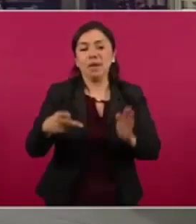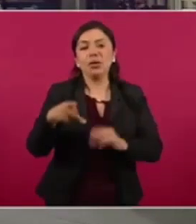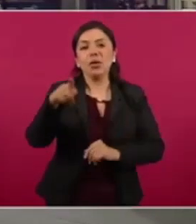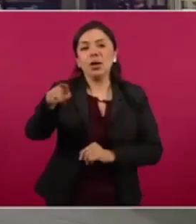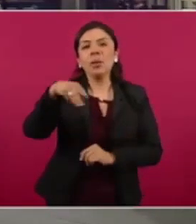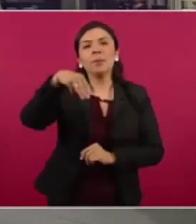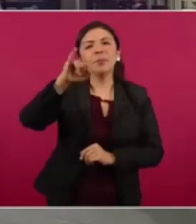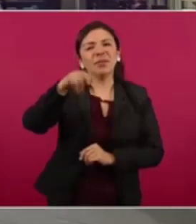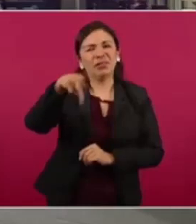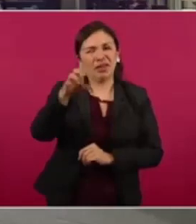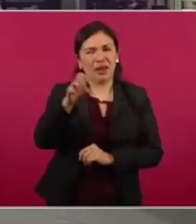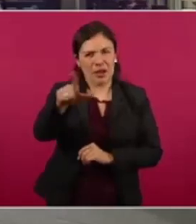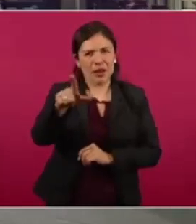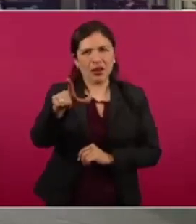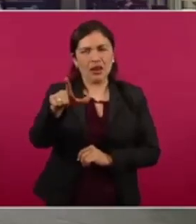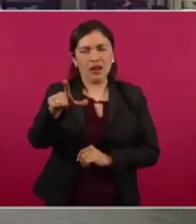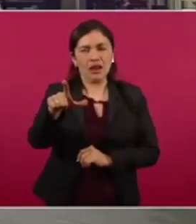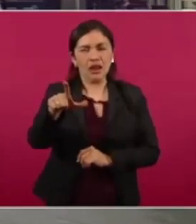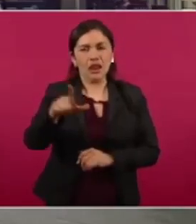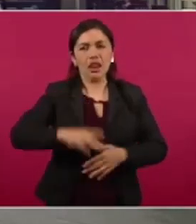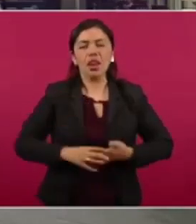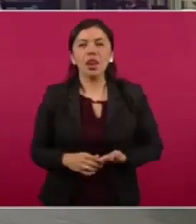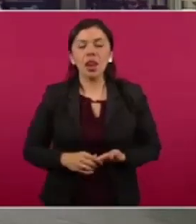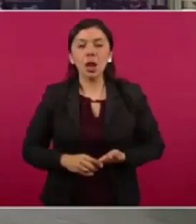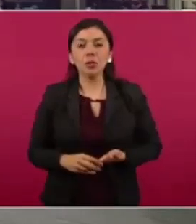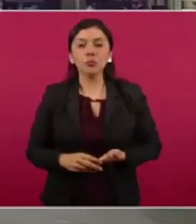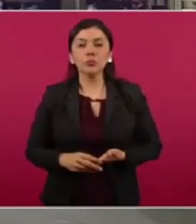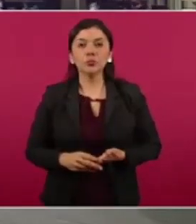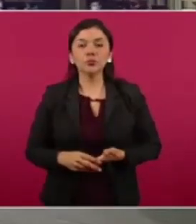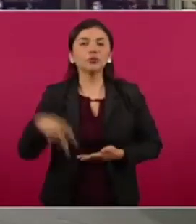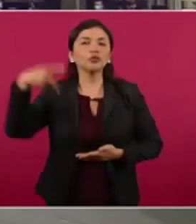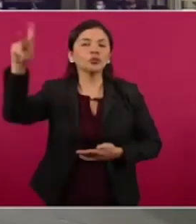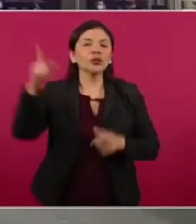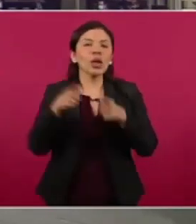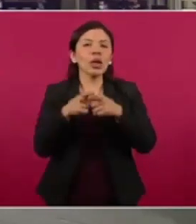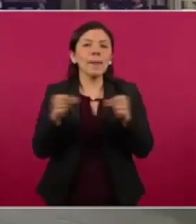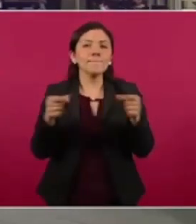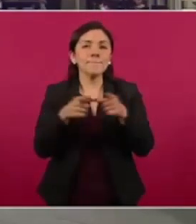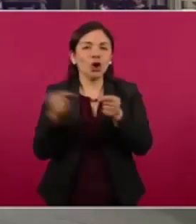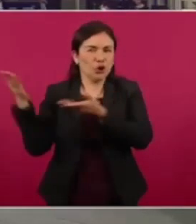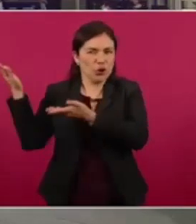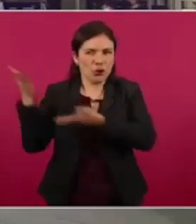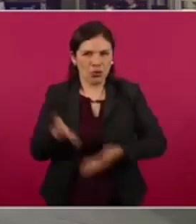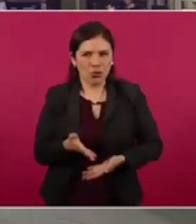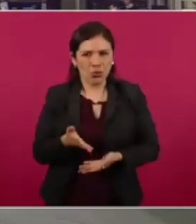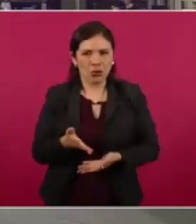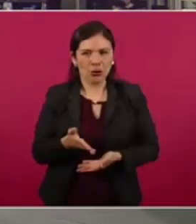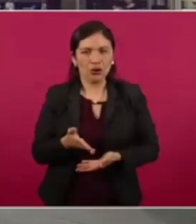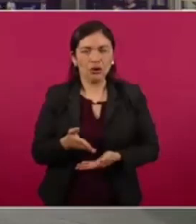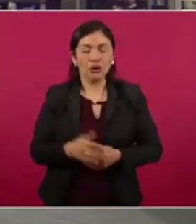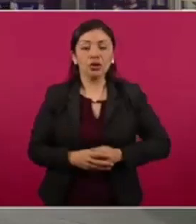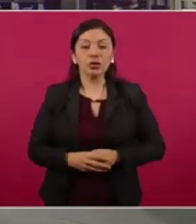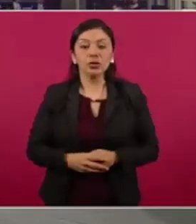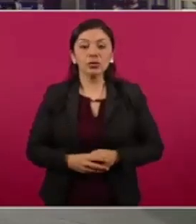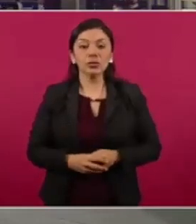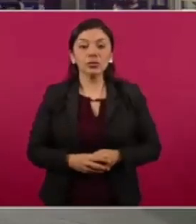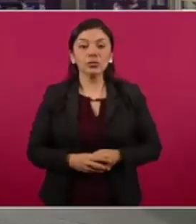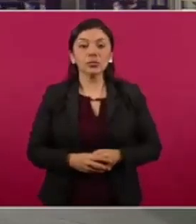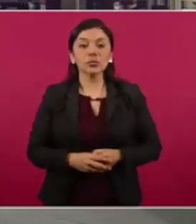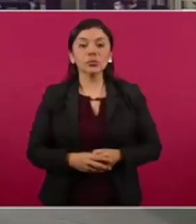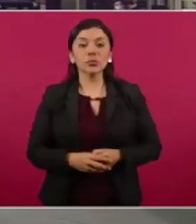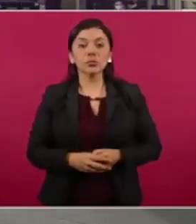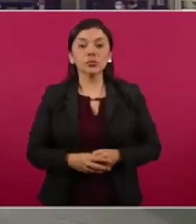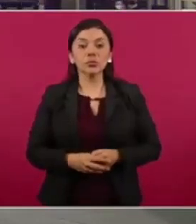Nikkei, sí, de Japón, de Kazuke, de